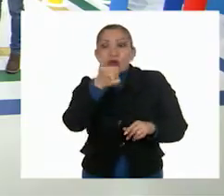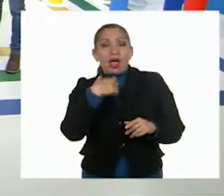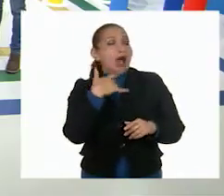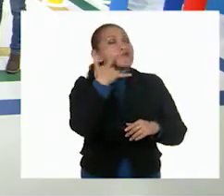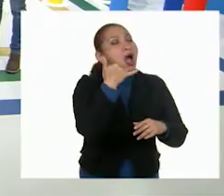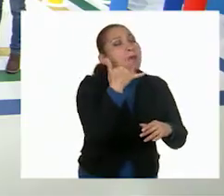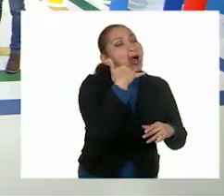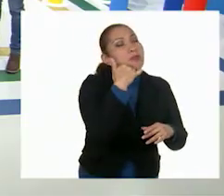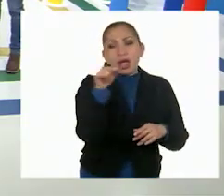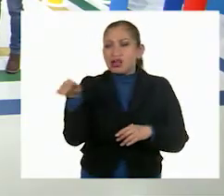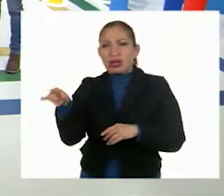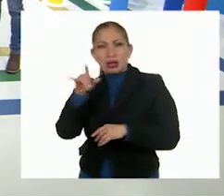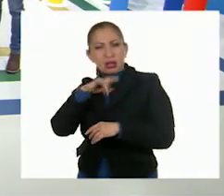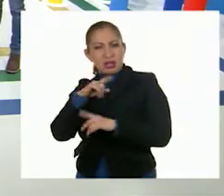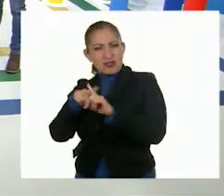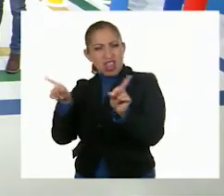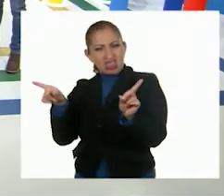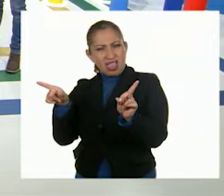bien.